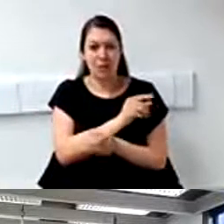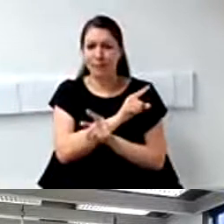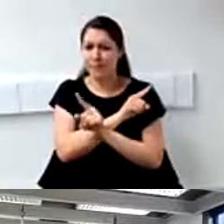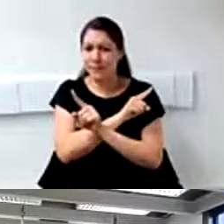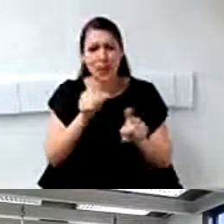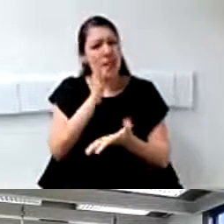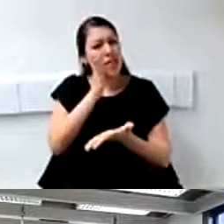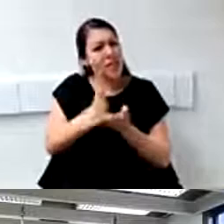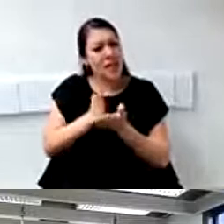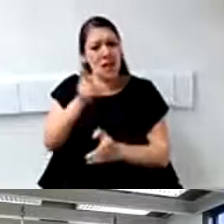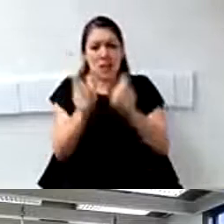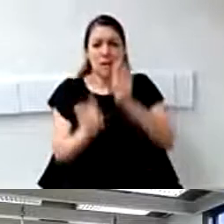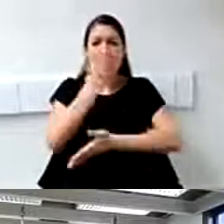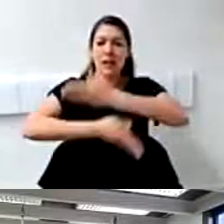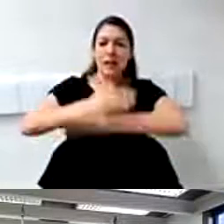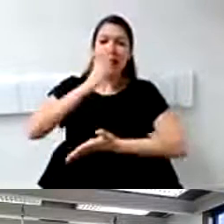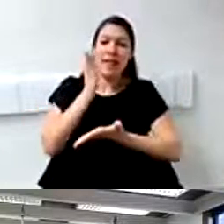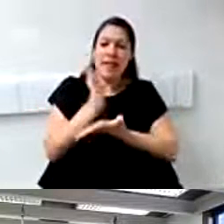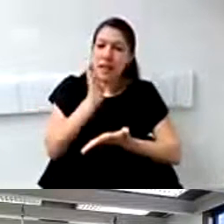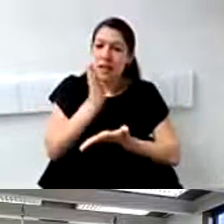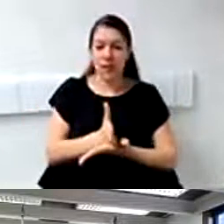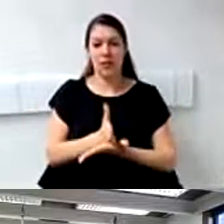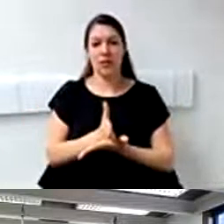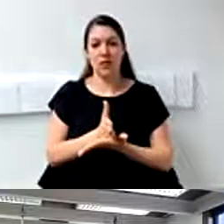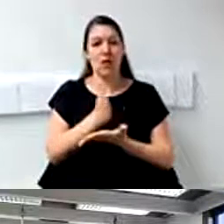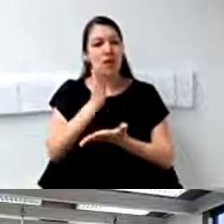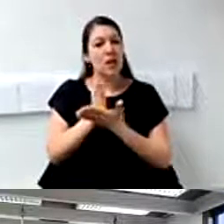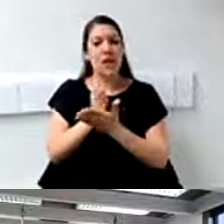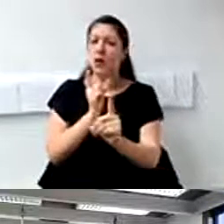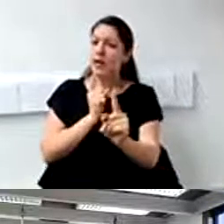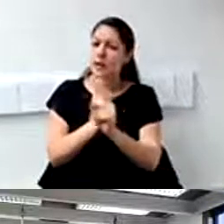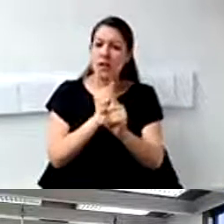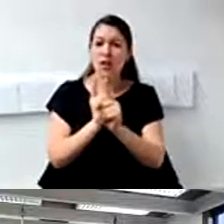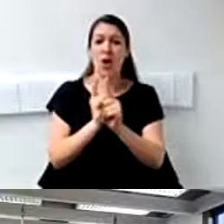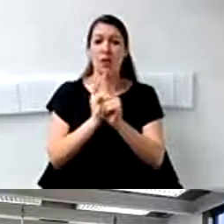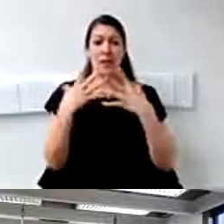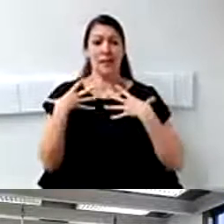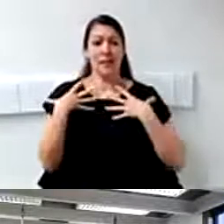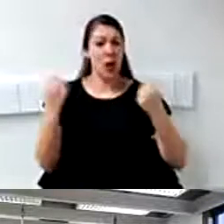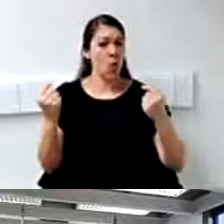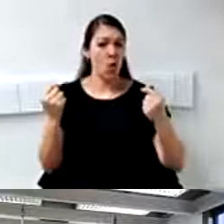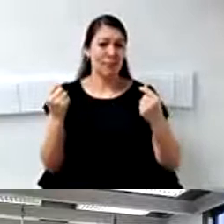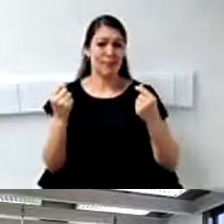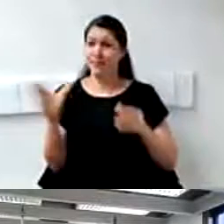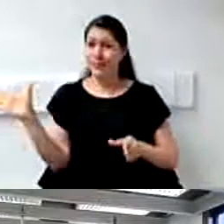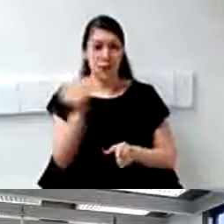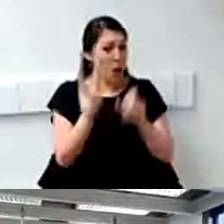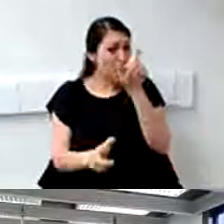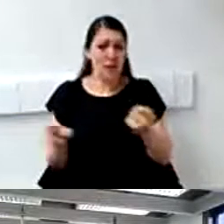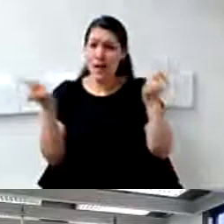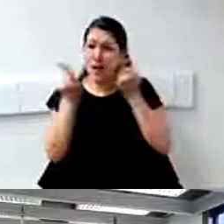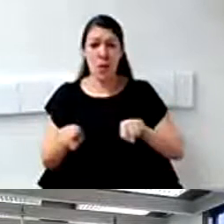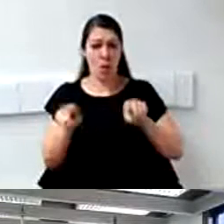las personas. Es un derecho a la atención, a la salud, que tiene que ser universal. Y